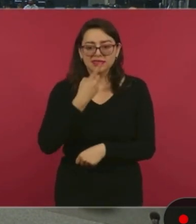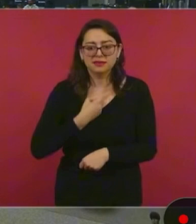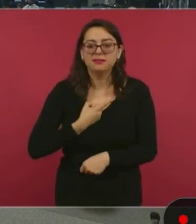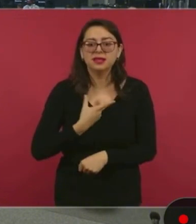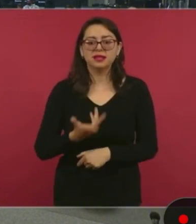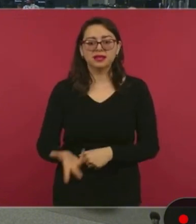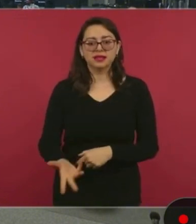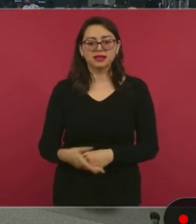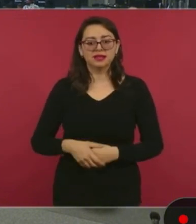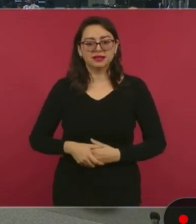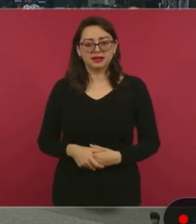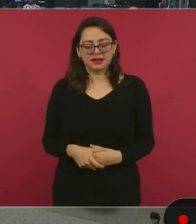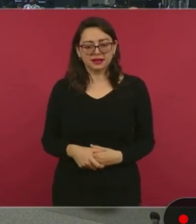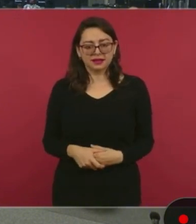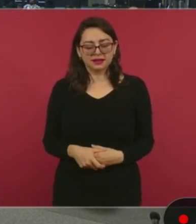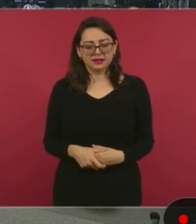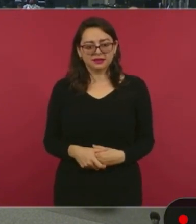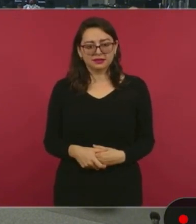no